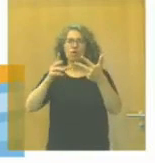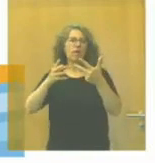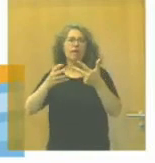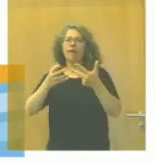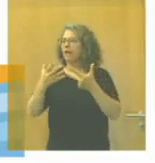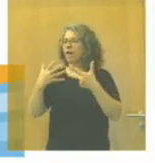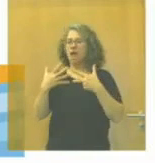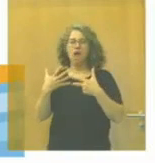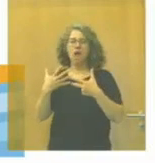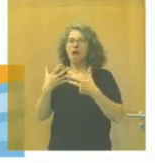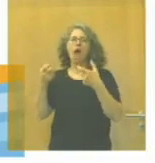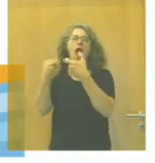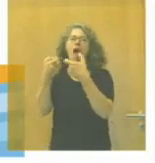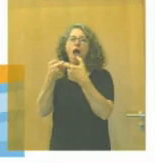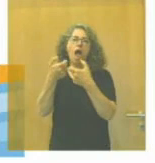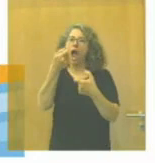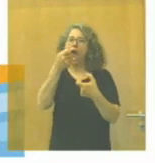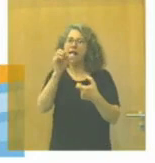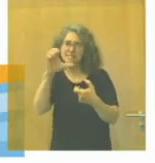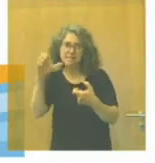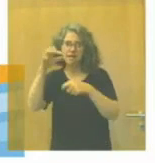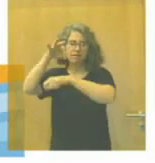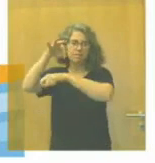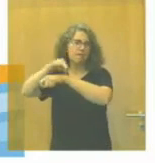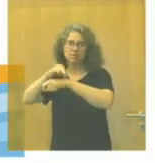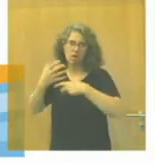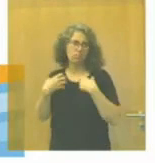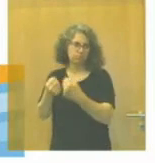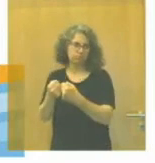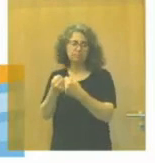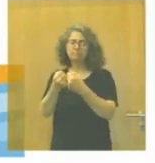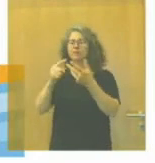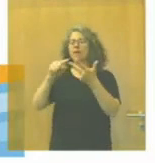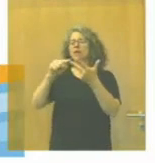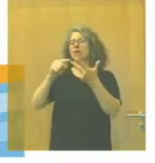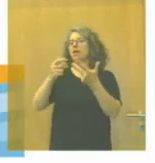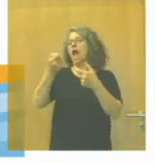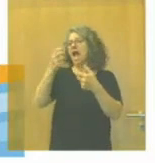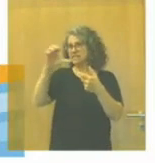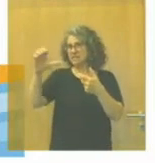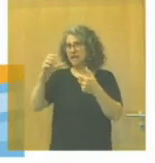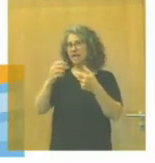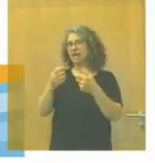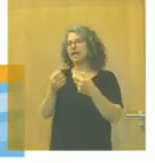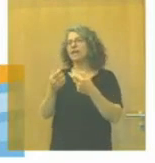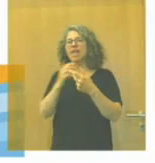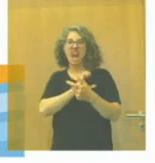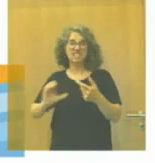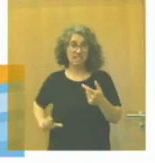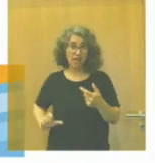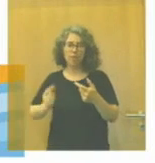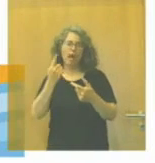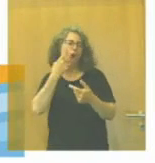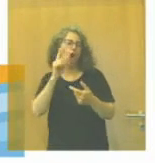globales, fundamentalmente ACE, que es la Administración de Servicios a del Estado, para aquellos que no